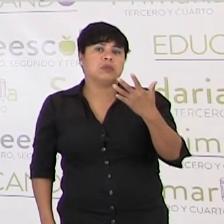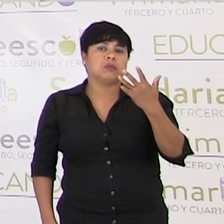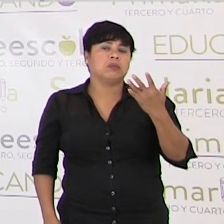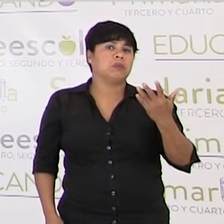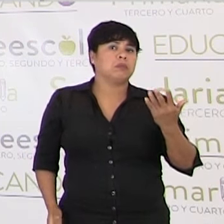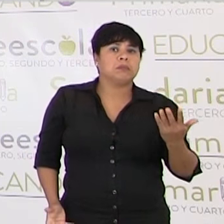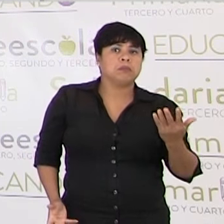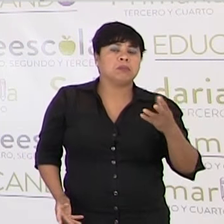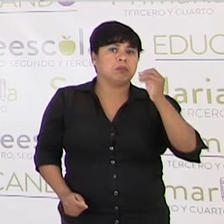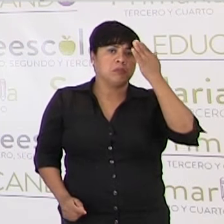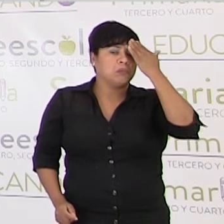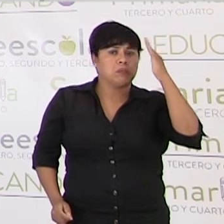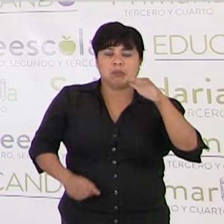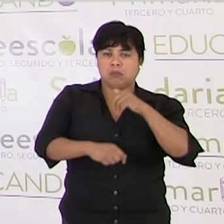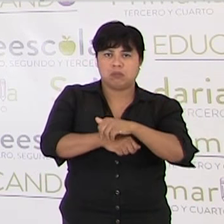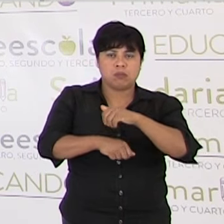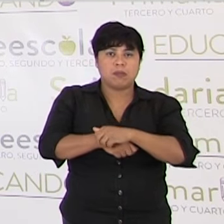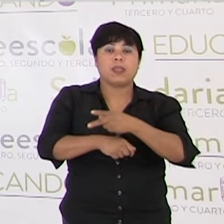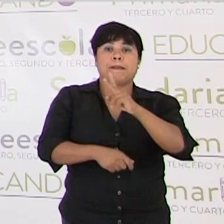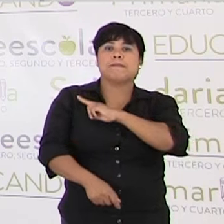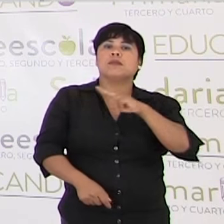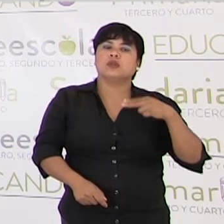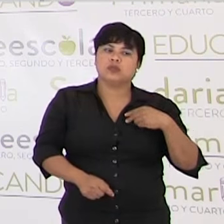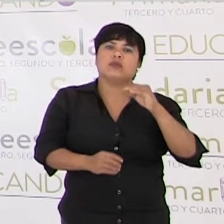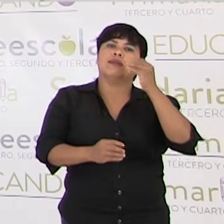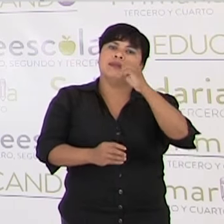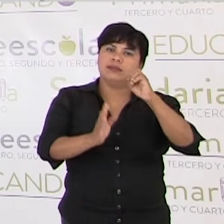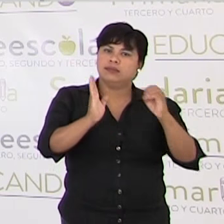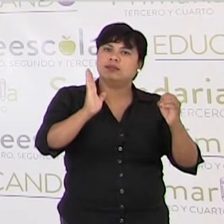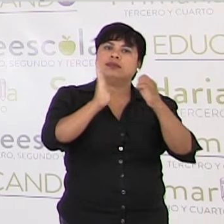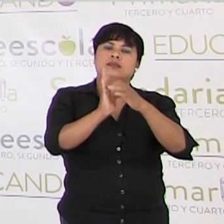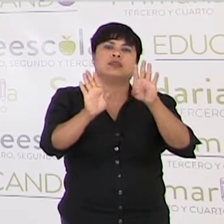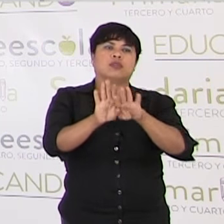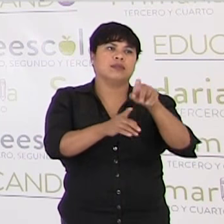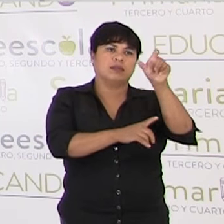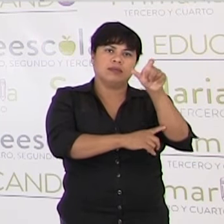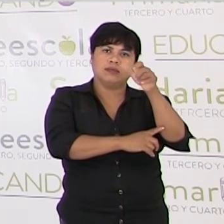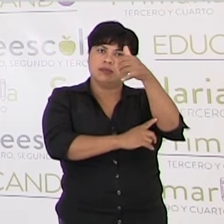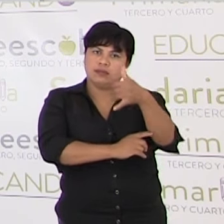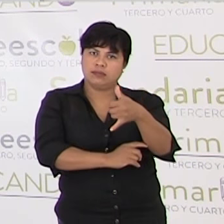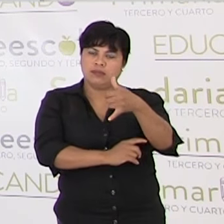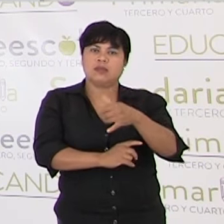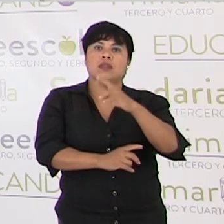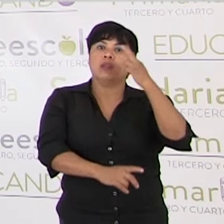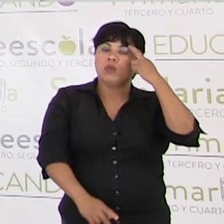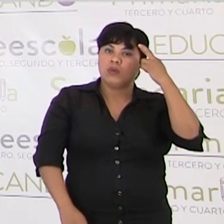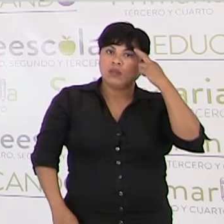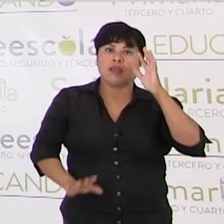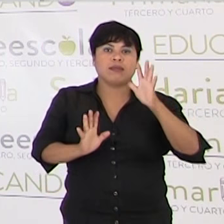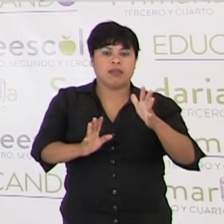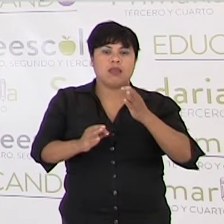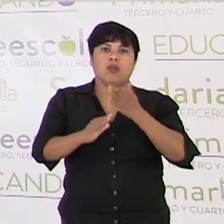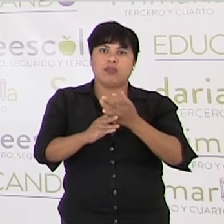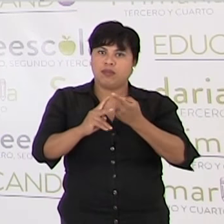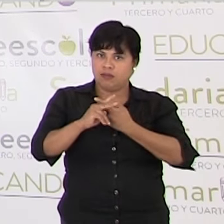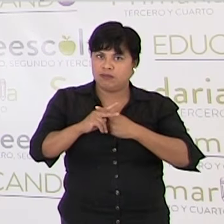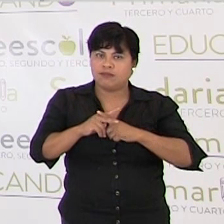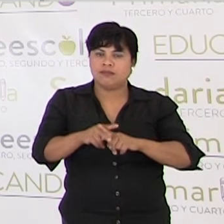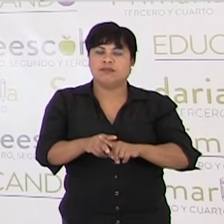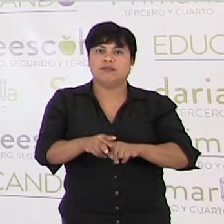5, ¿sí? Pero nosotros lo representamos con las letras. Recuerden que ya estamos